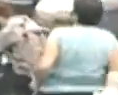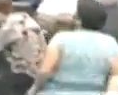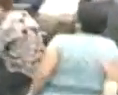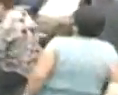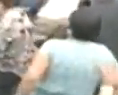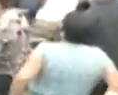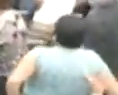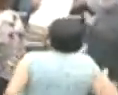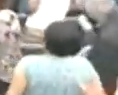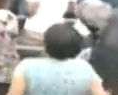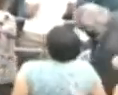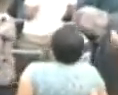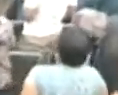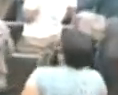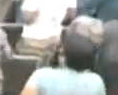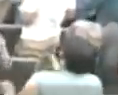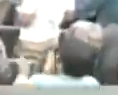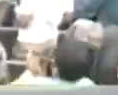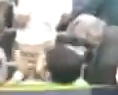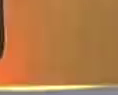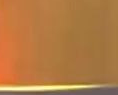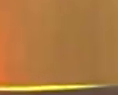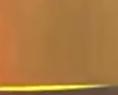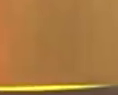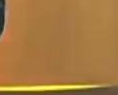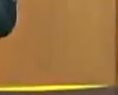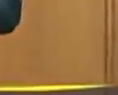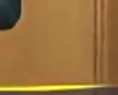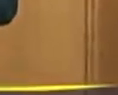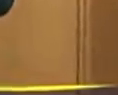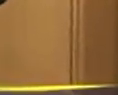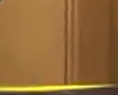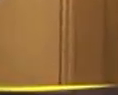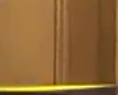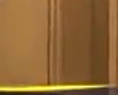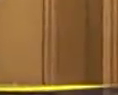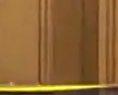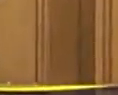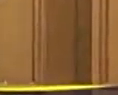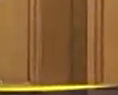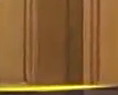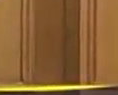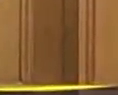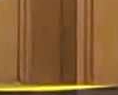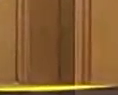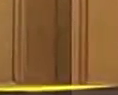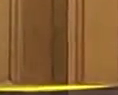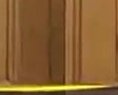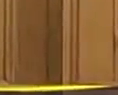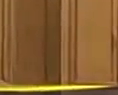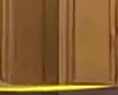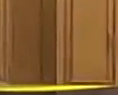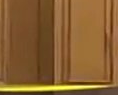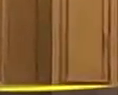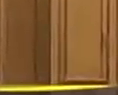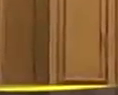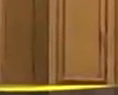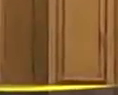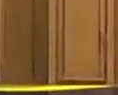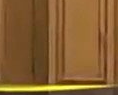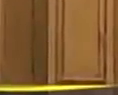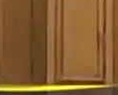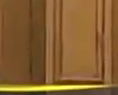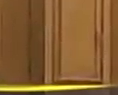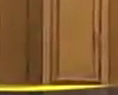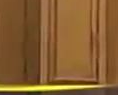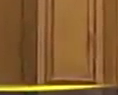participación protagónica del pueblo que venció al fascismo. Una actividad liderada por el presidente constitucional